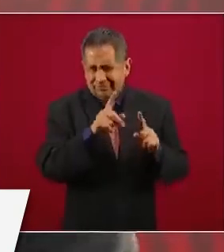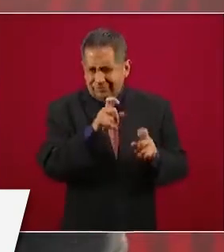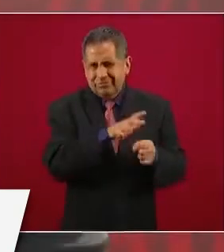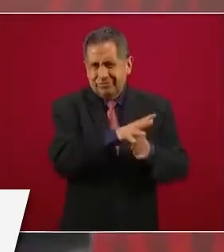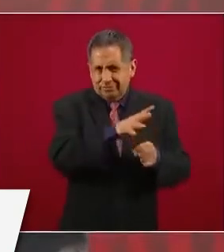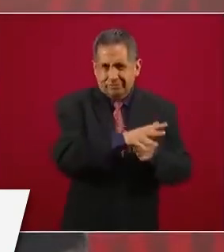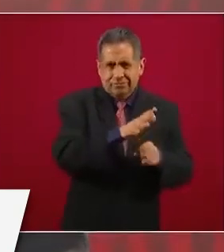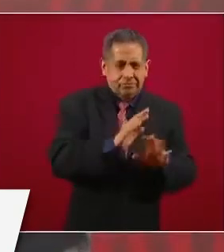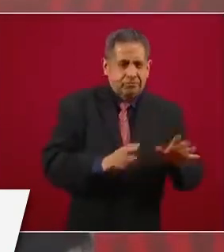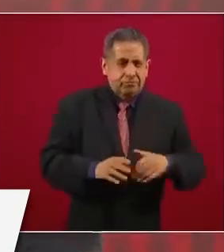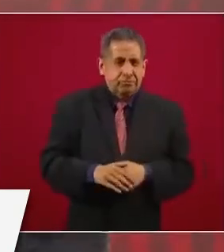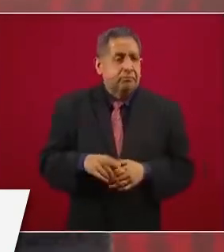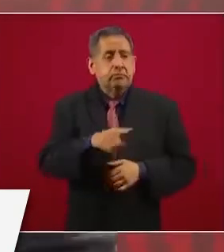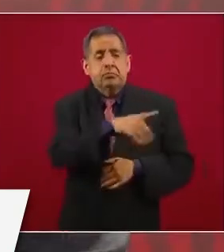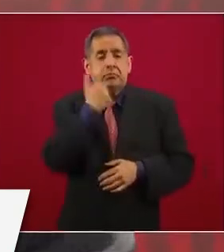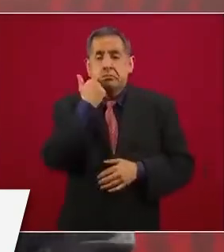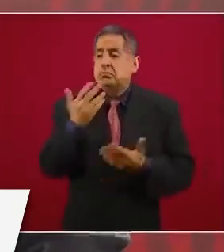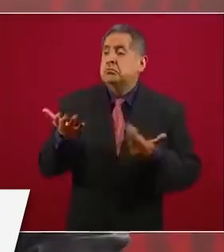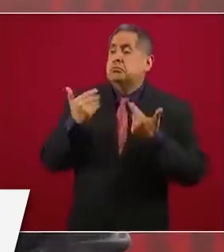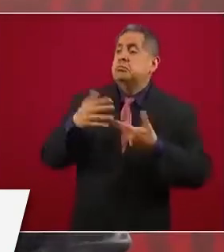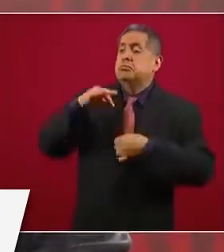Esto es porque quieren votos.